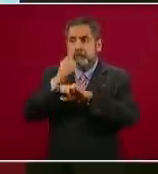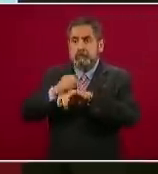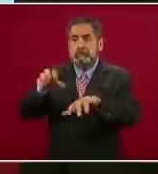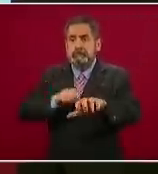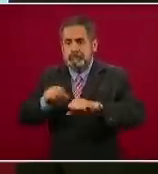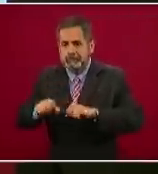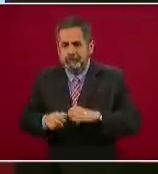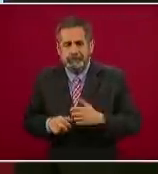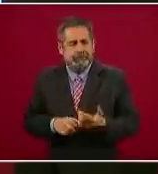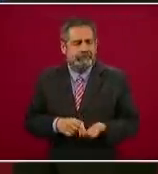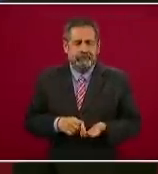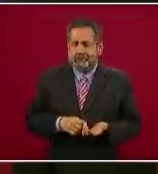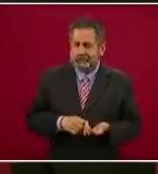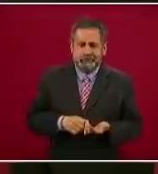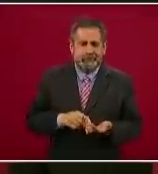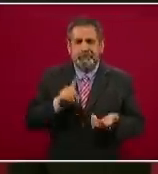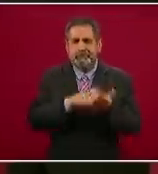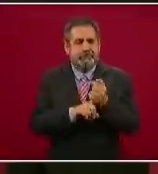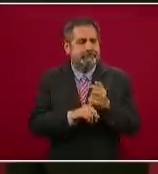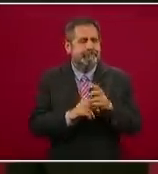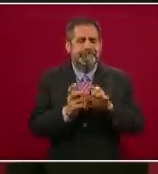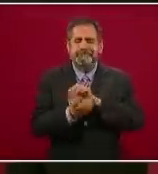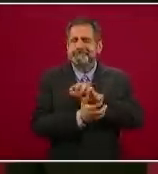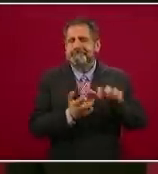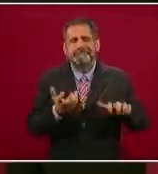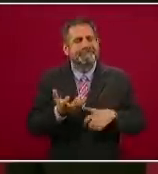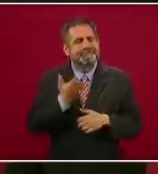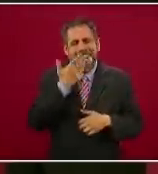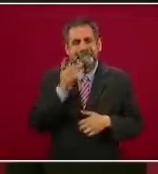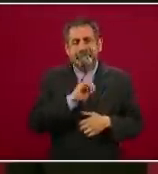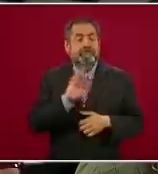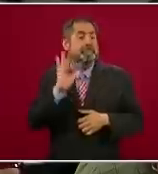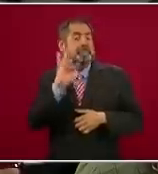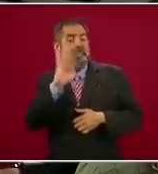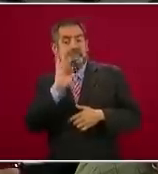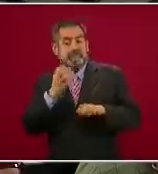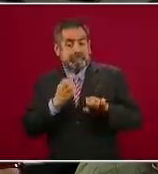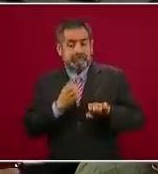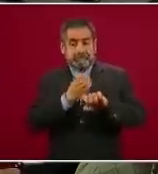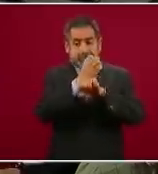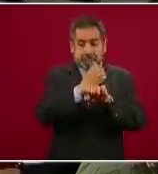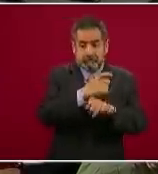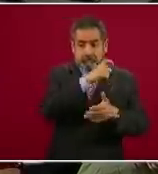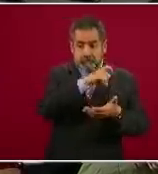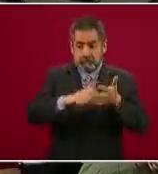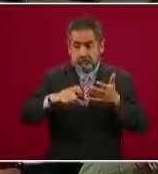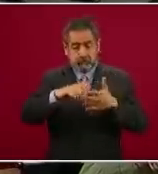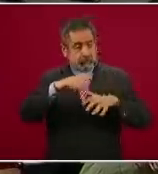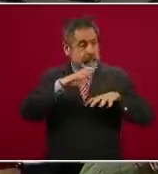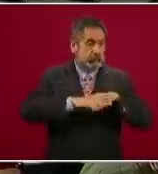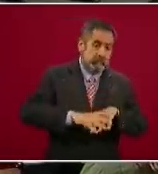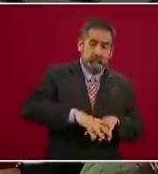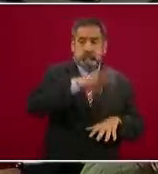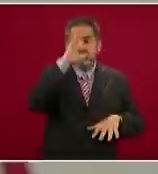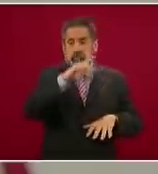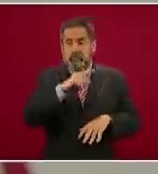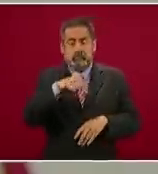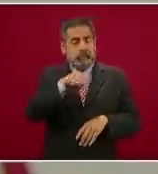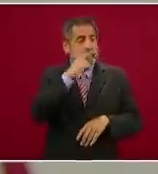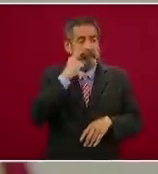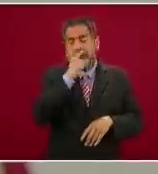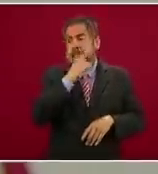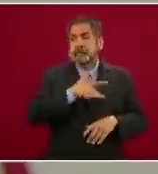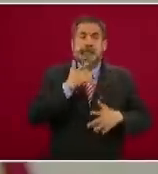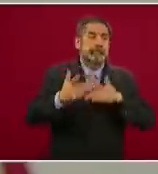estatales, se vicia el mercado y puede ser que en una entidad federativa se compre de más por una sensación